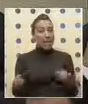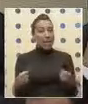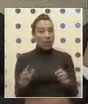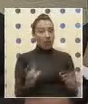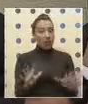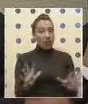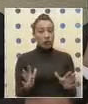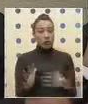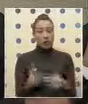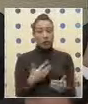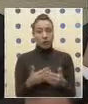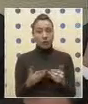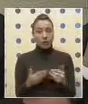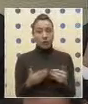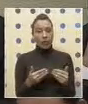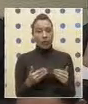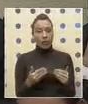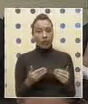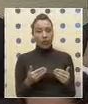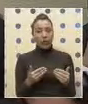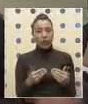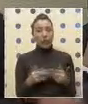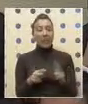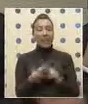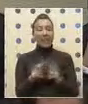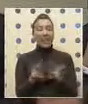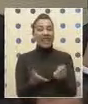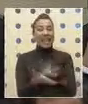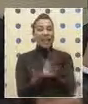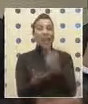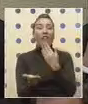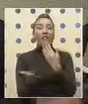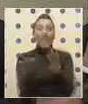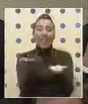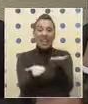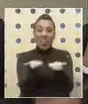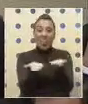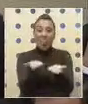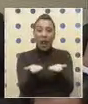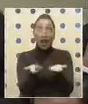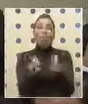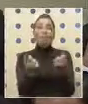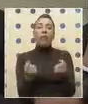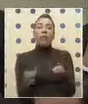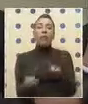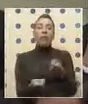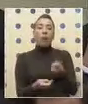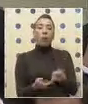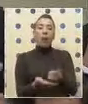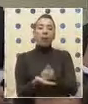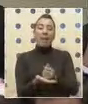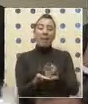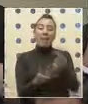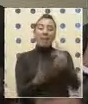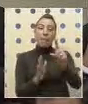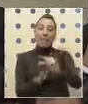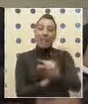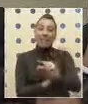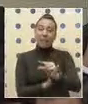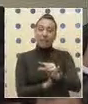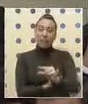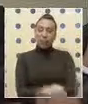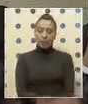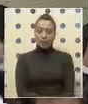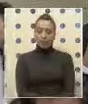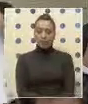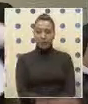condiciones en las cuales se va a hacer esa bioequivalencia y ese acceso a precios más baratos de los medicamentos. Por eso,